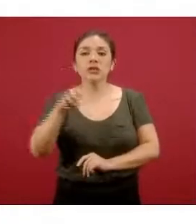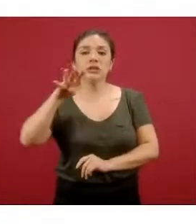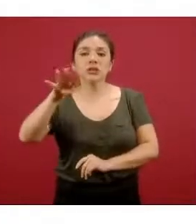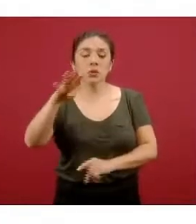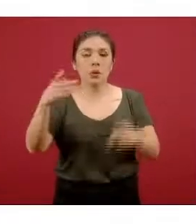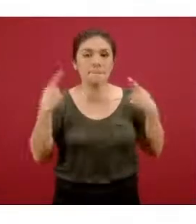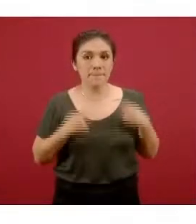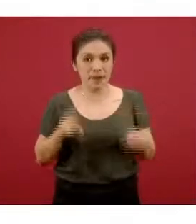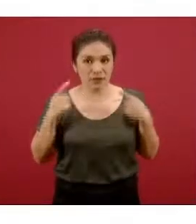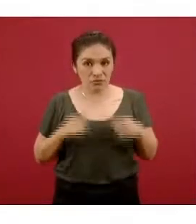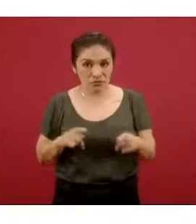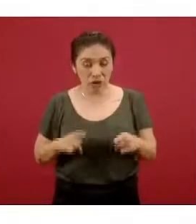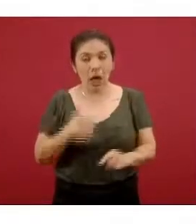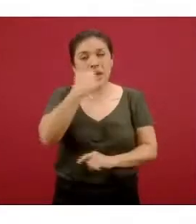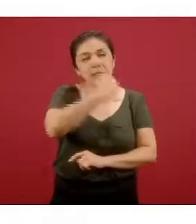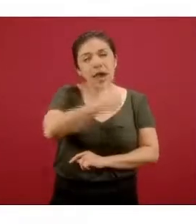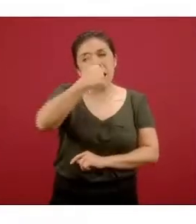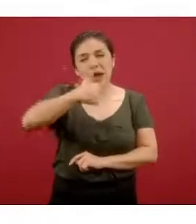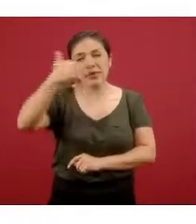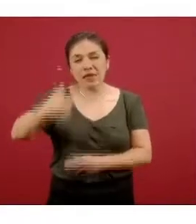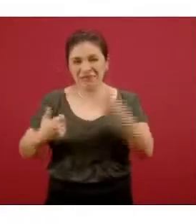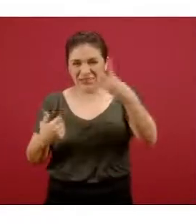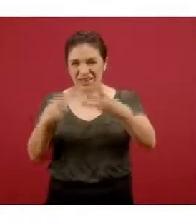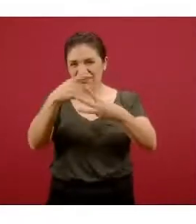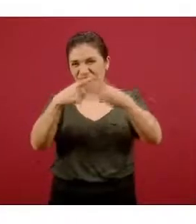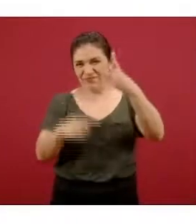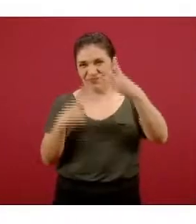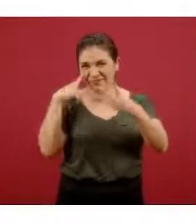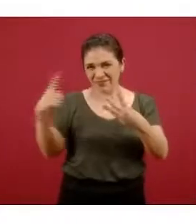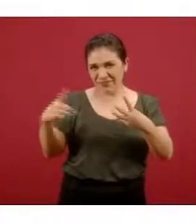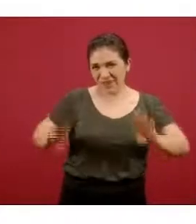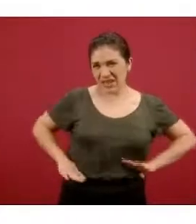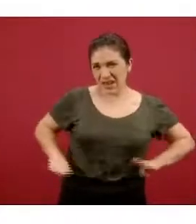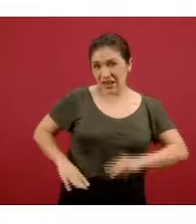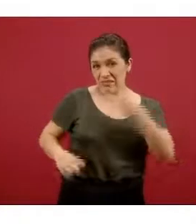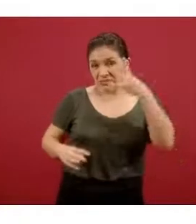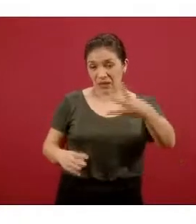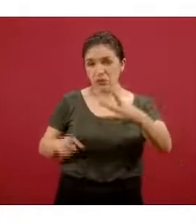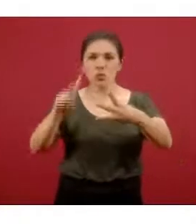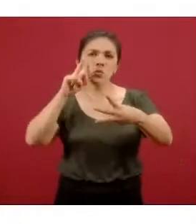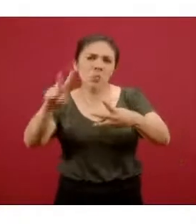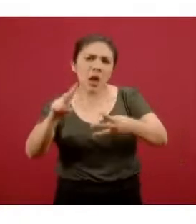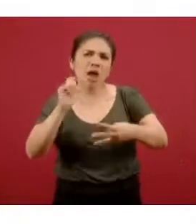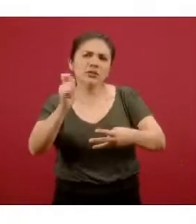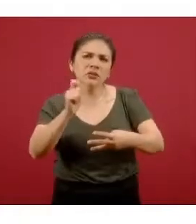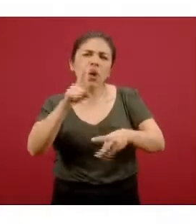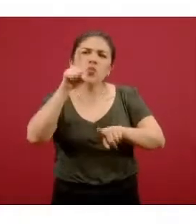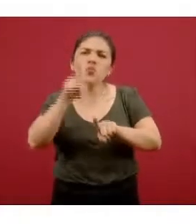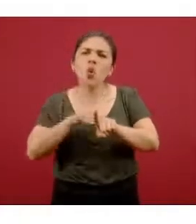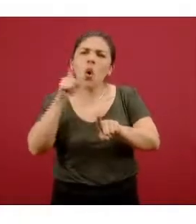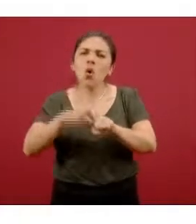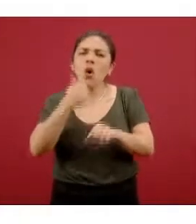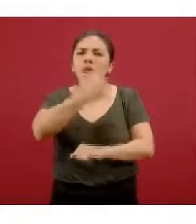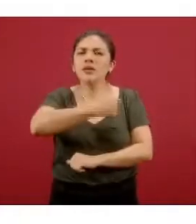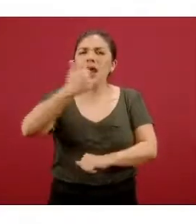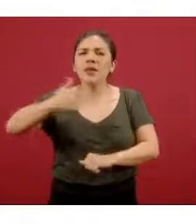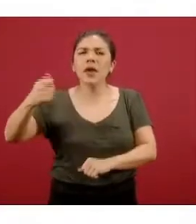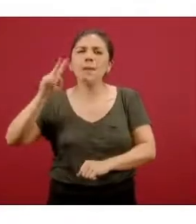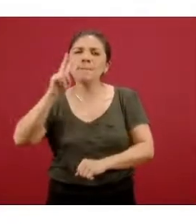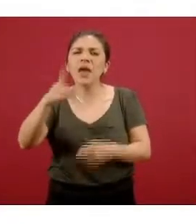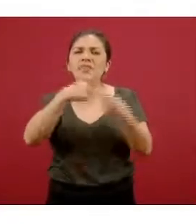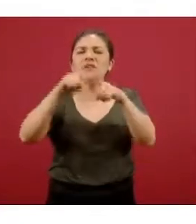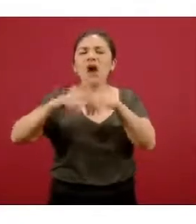21.219. En función de cada una de estas tres clasificaciones, ustedes pueden verlos también representados para cada una de